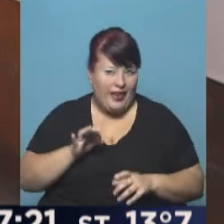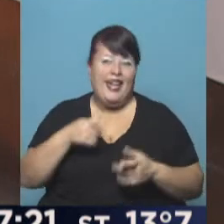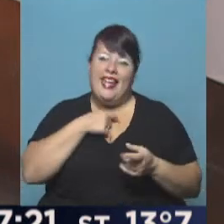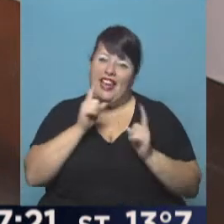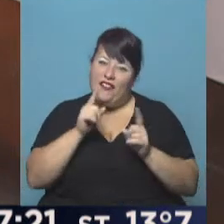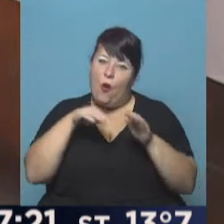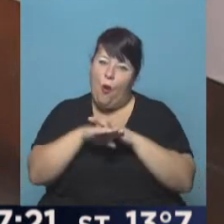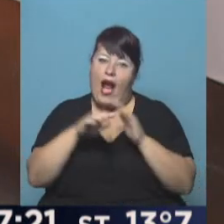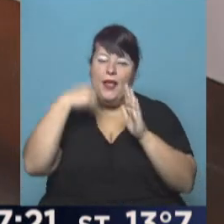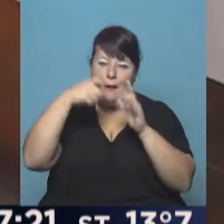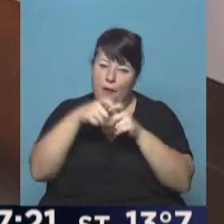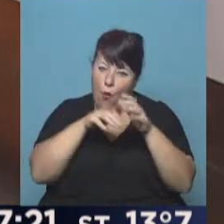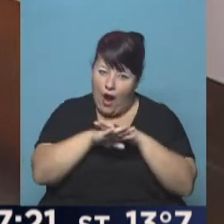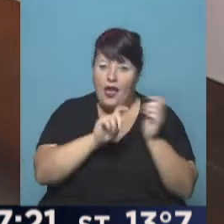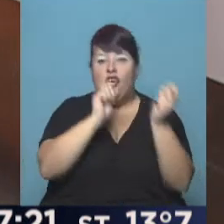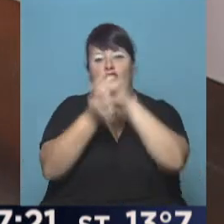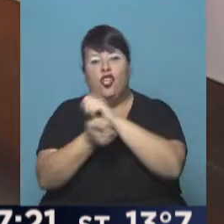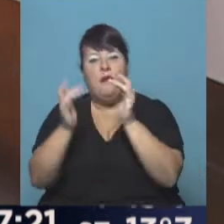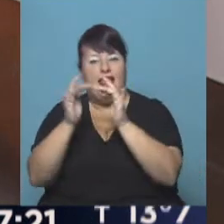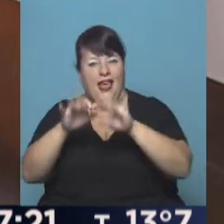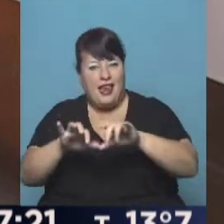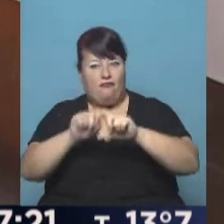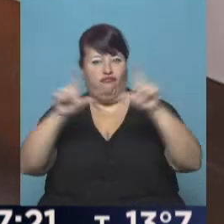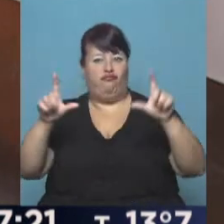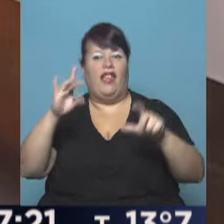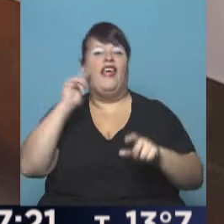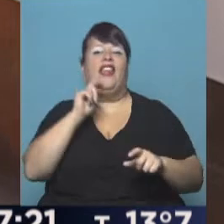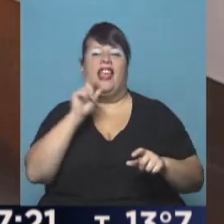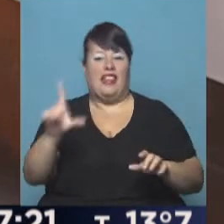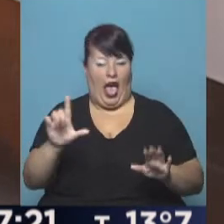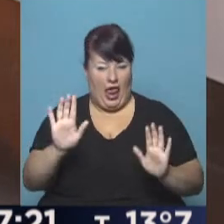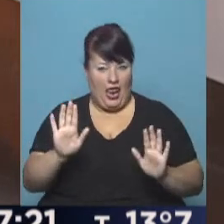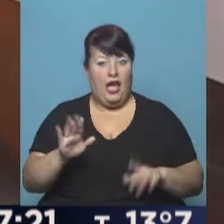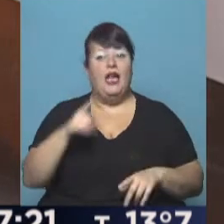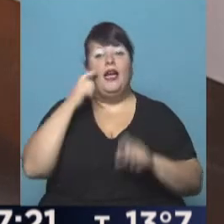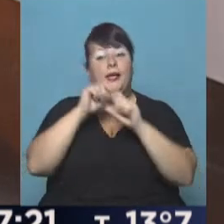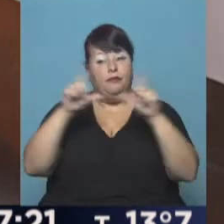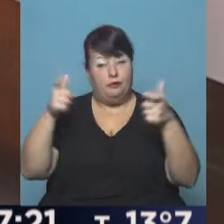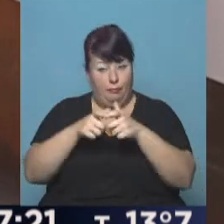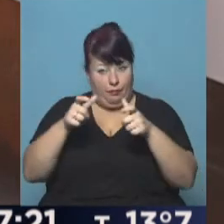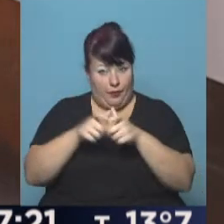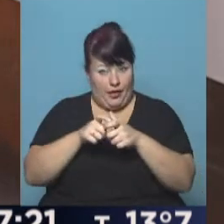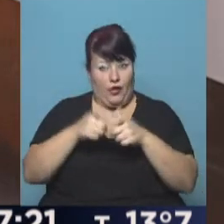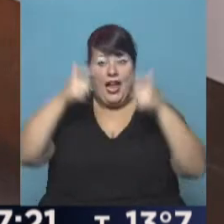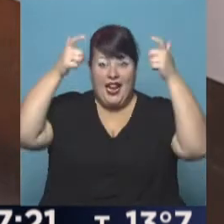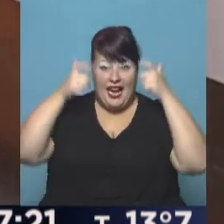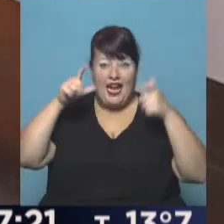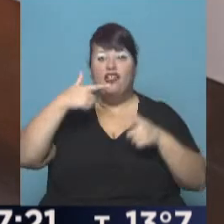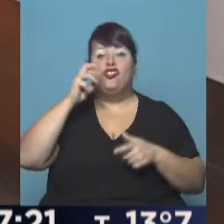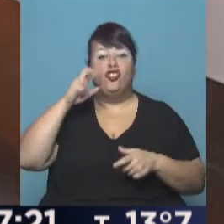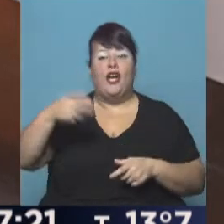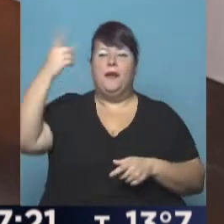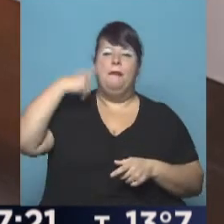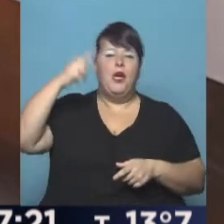en soporte fílmico y pasarlo de este modo a soporte digital. Con la proyección de la película del Rey de Carlos Sorín, estrenada